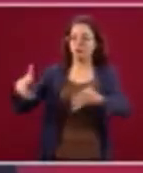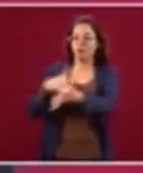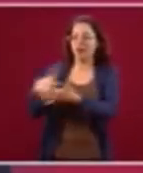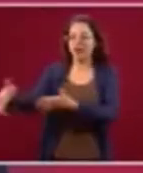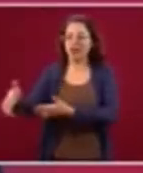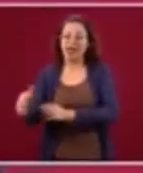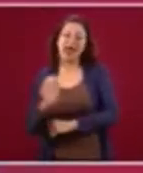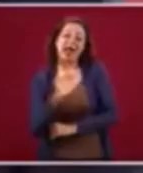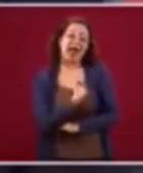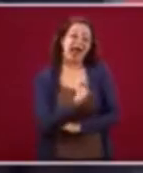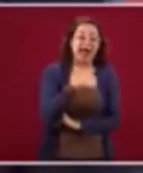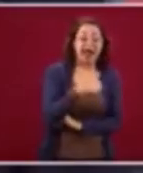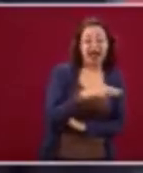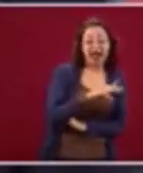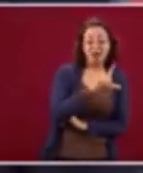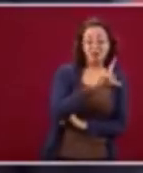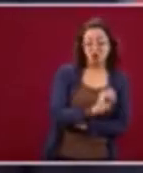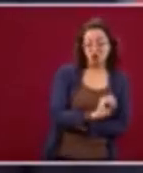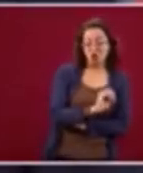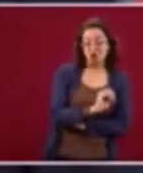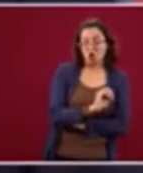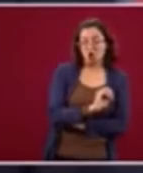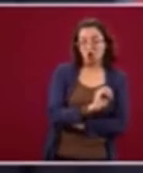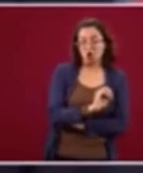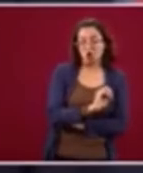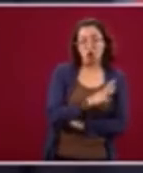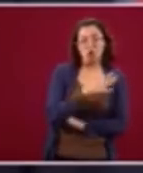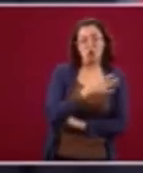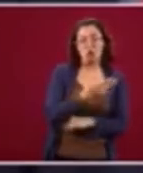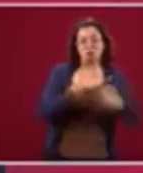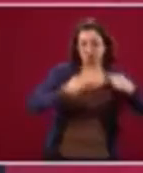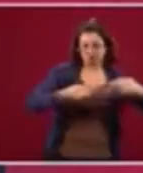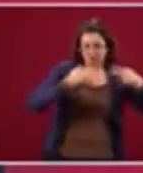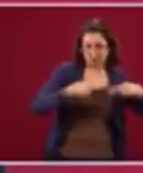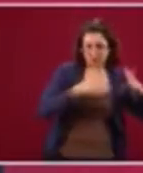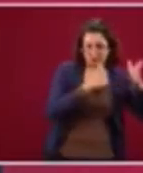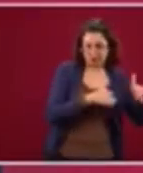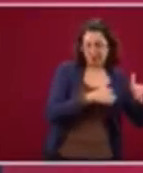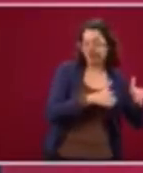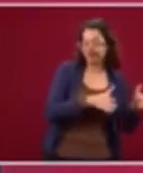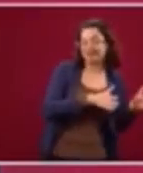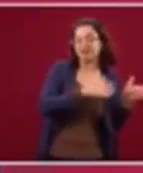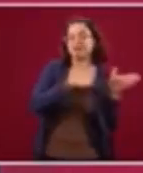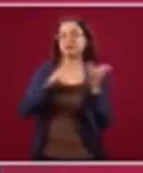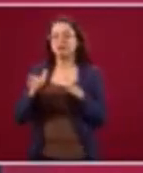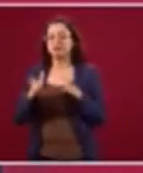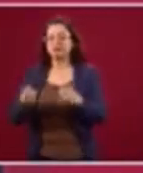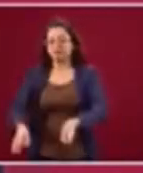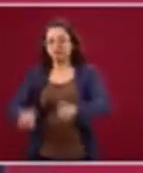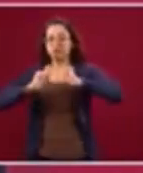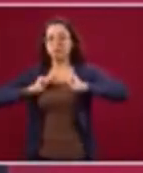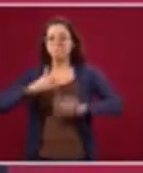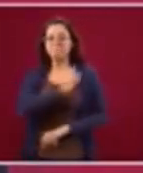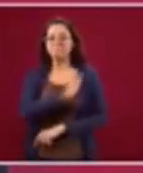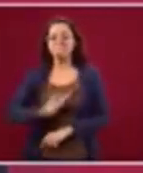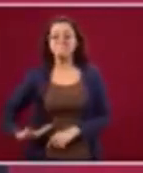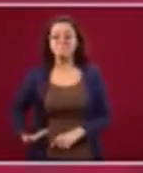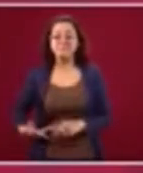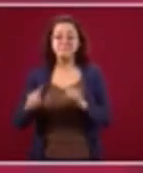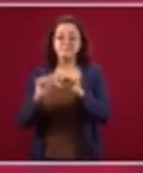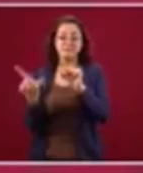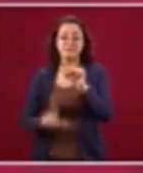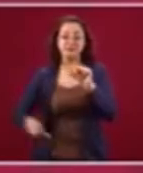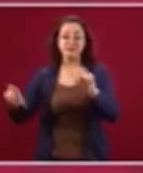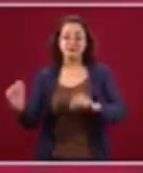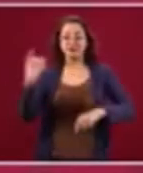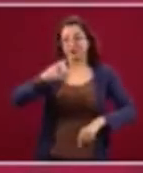Manuel López Obrador, el presidente de México, él jefe